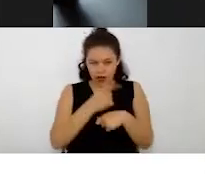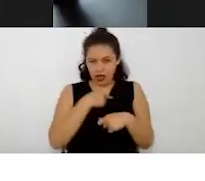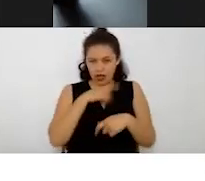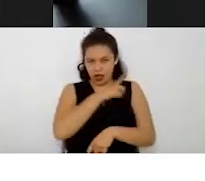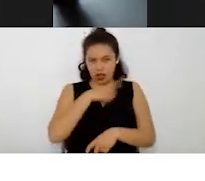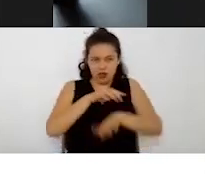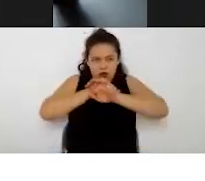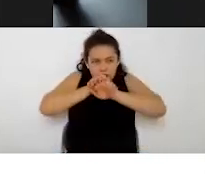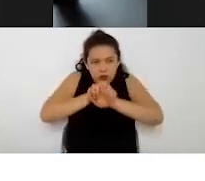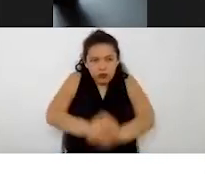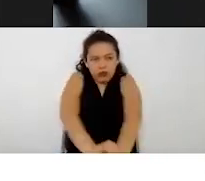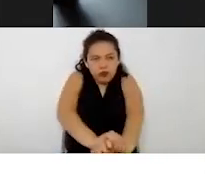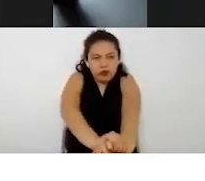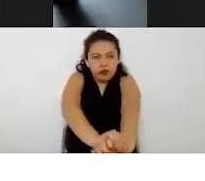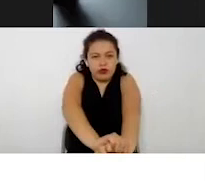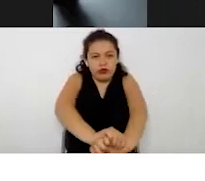caja torácica.